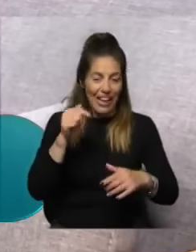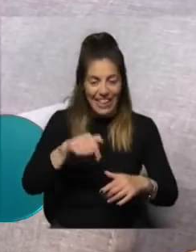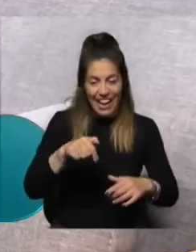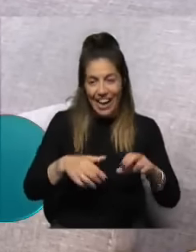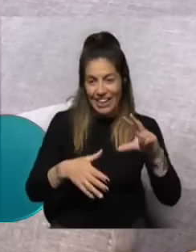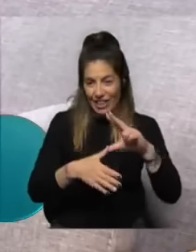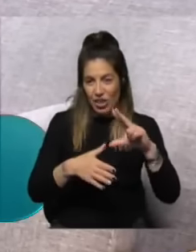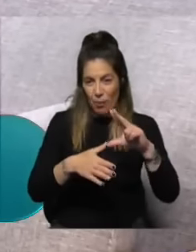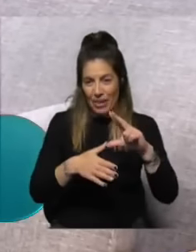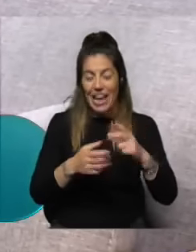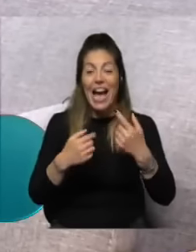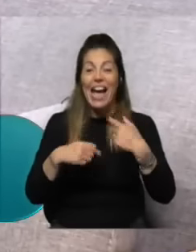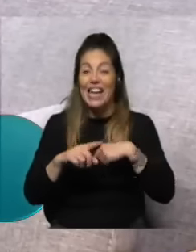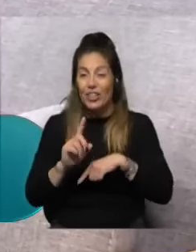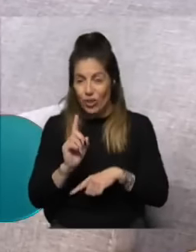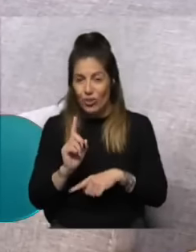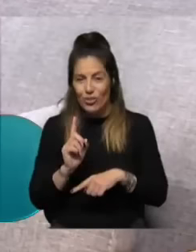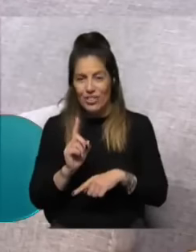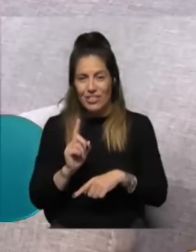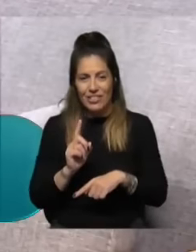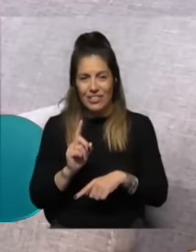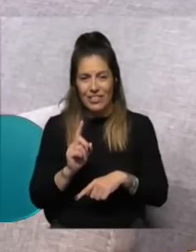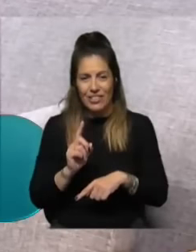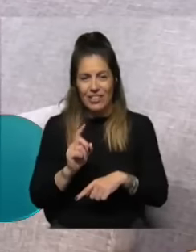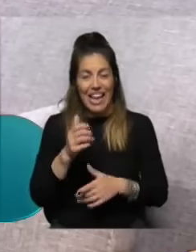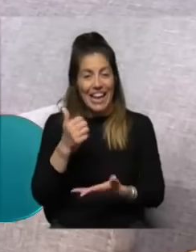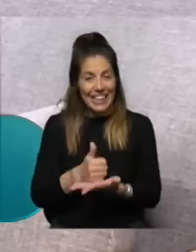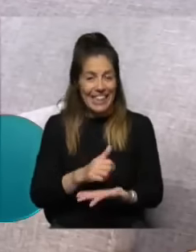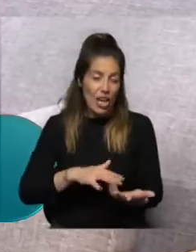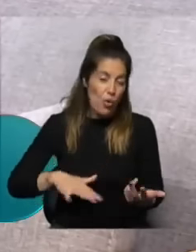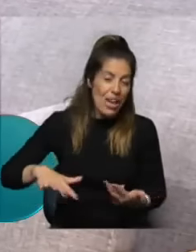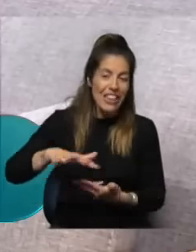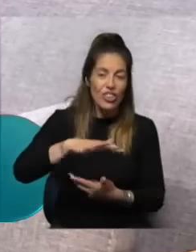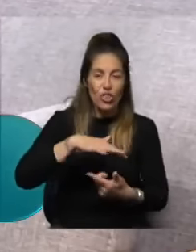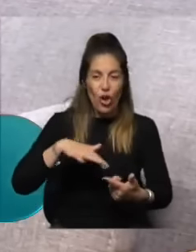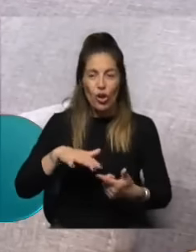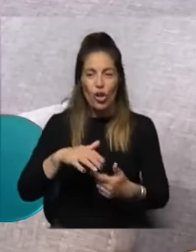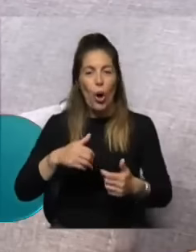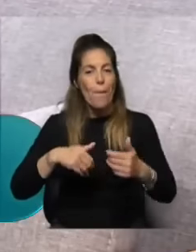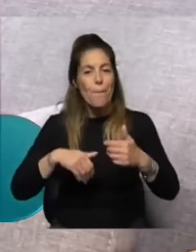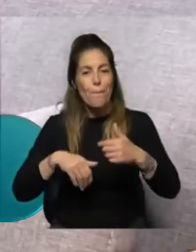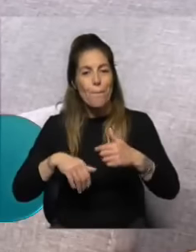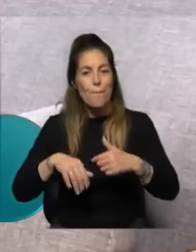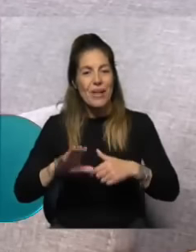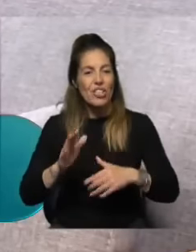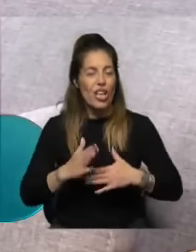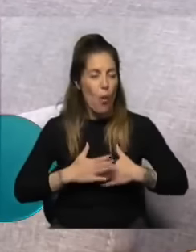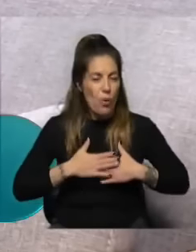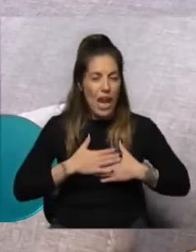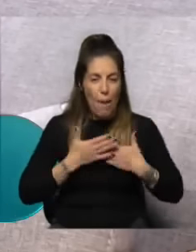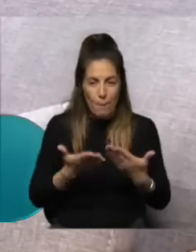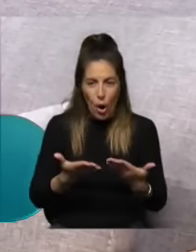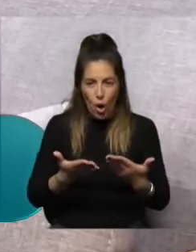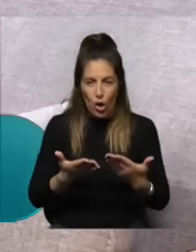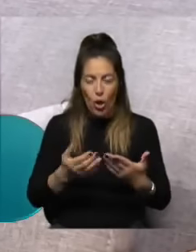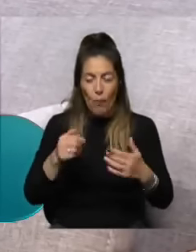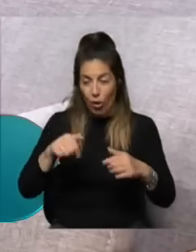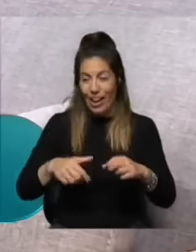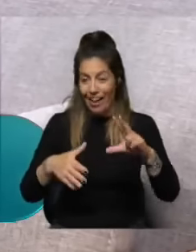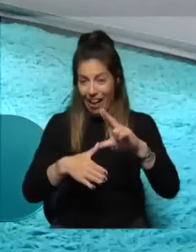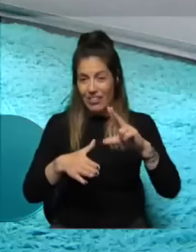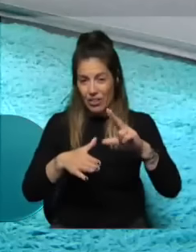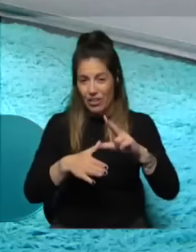latinoamericana. Entonces, estar en un entorno donde había como un amor absoluto por la animación